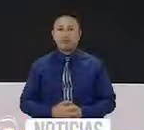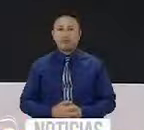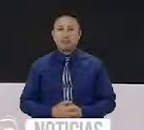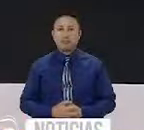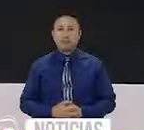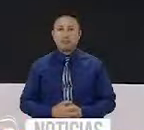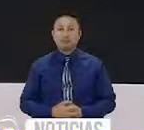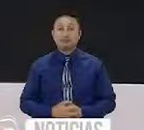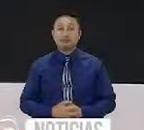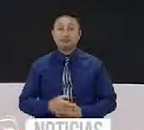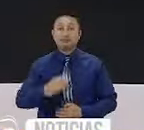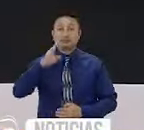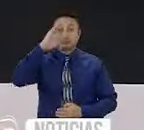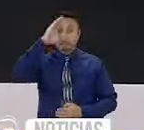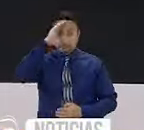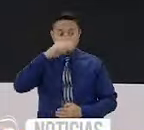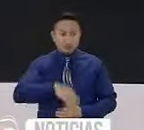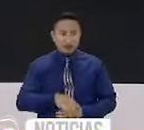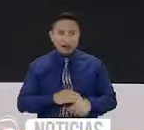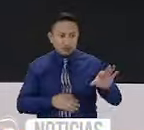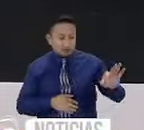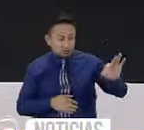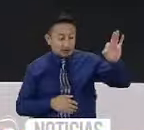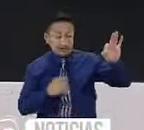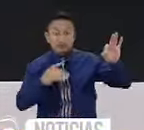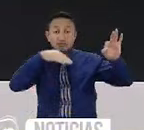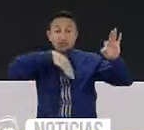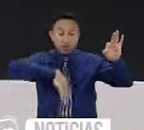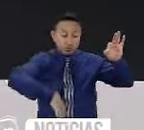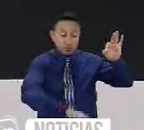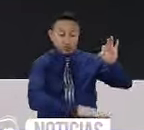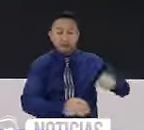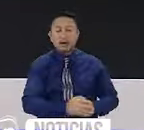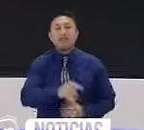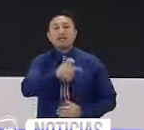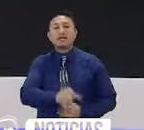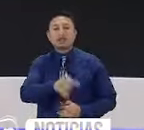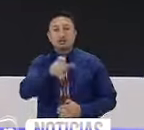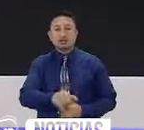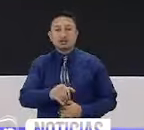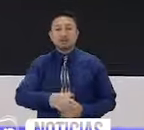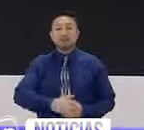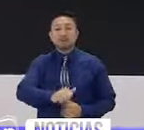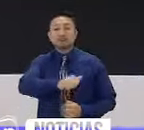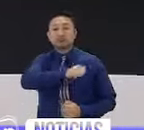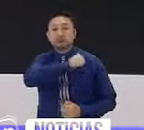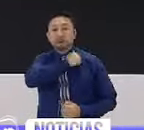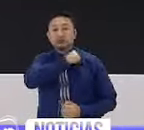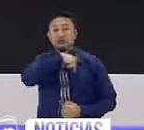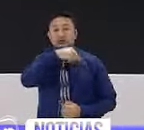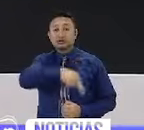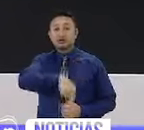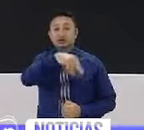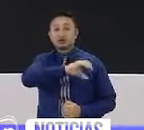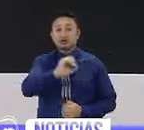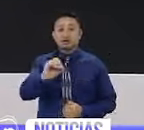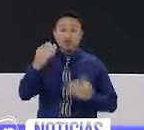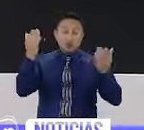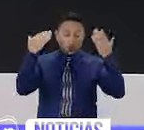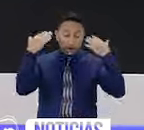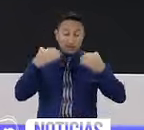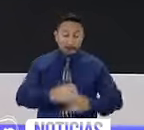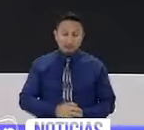La policía descubrió un subterráneo utilizado para mantener cautivos a los secuestrados en el noroeste de la ciudad de Guayaquil. Un